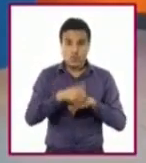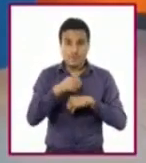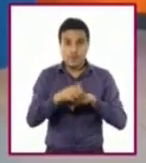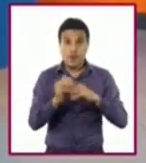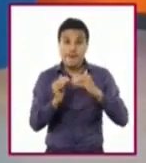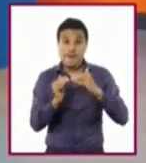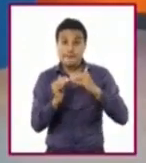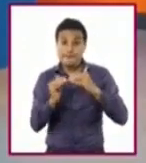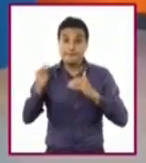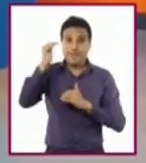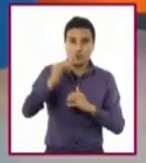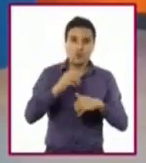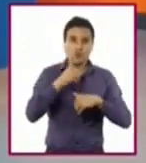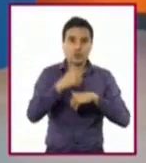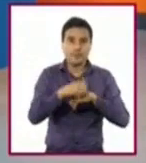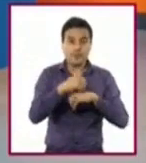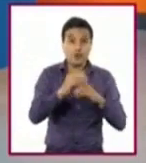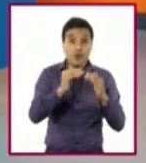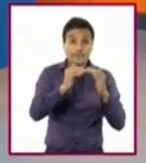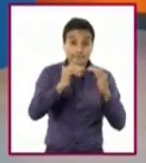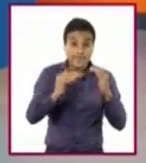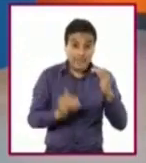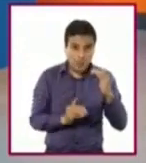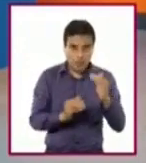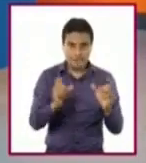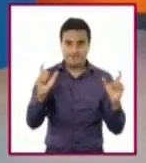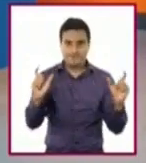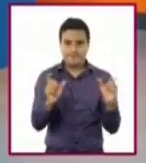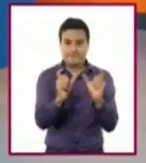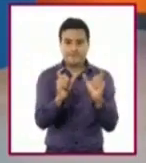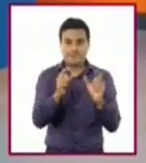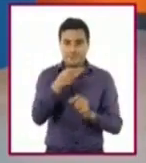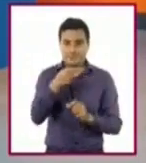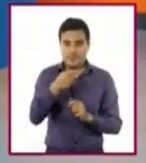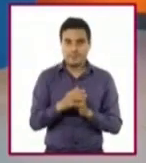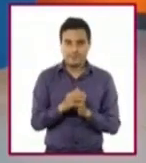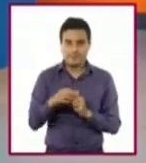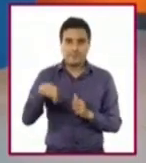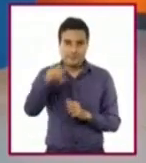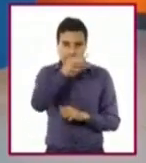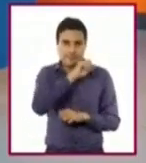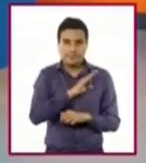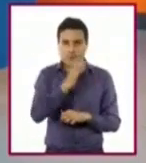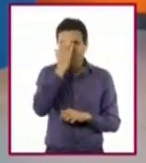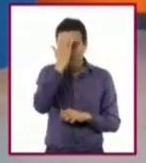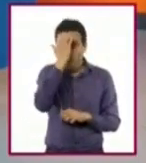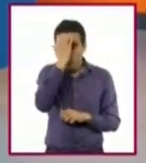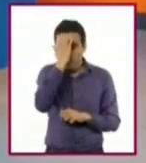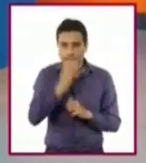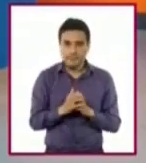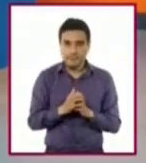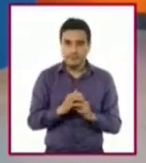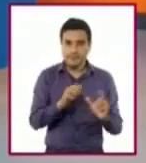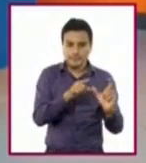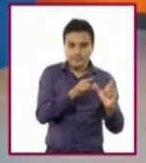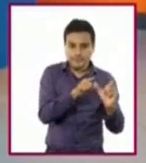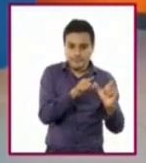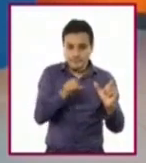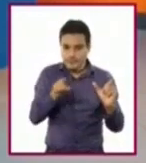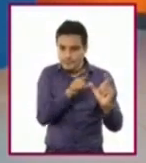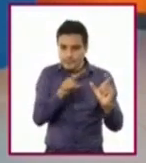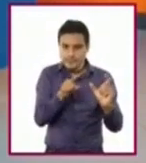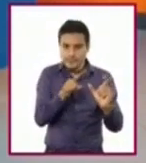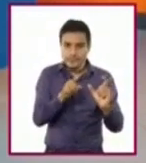conjunto de valores esta medida de dispersión permite conocer qué tan alejados entre sí se encuentran los